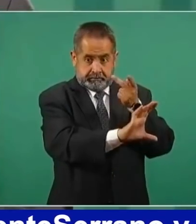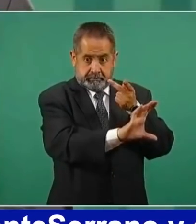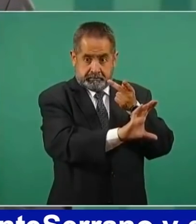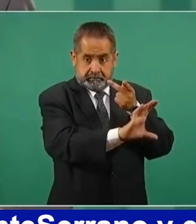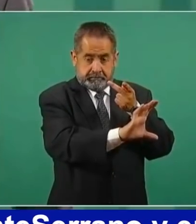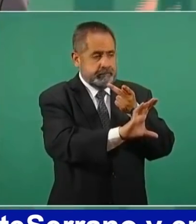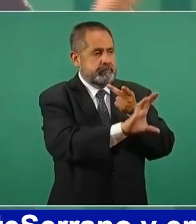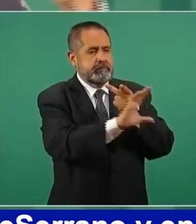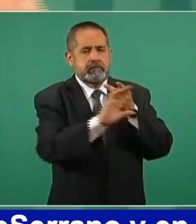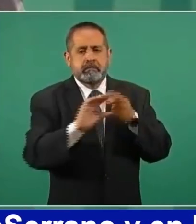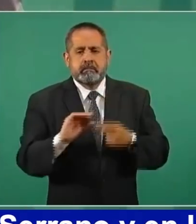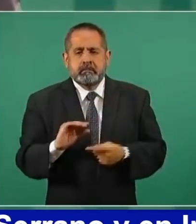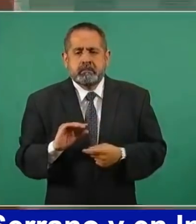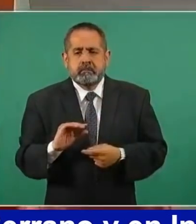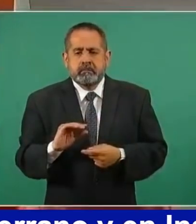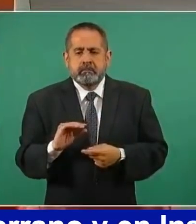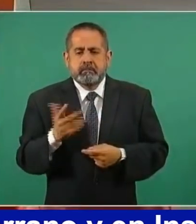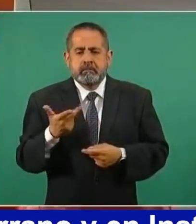O sea,